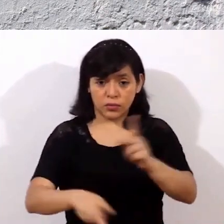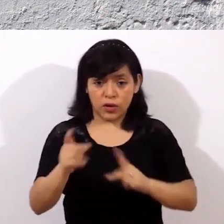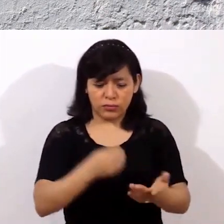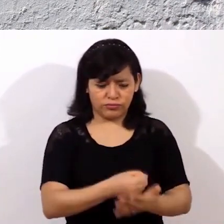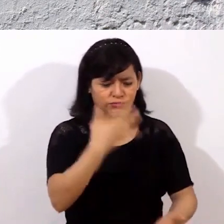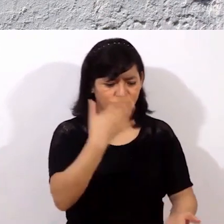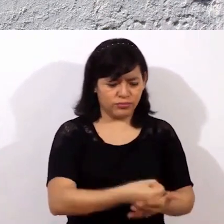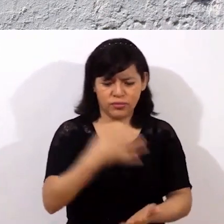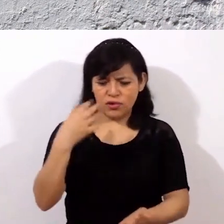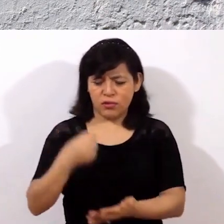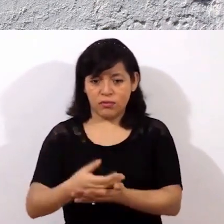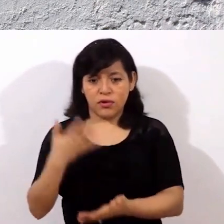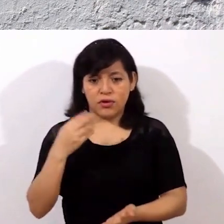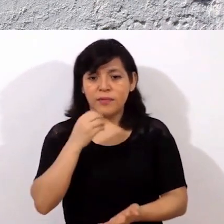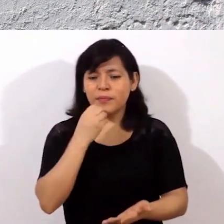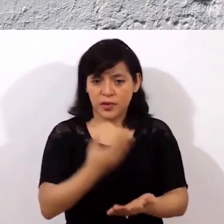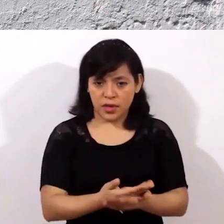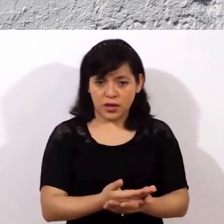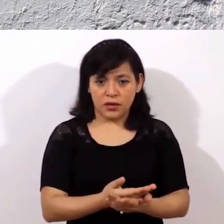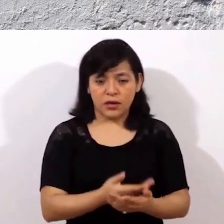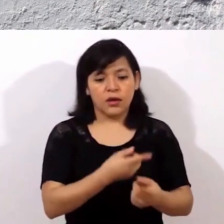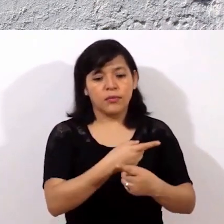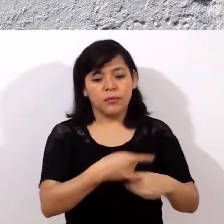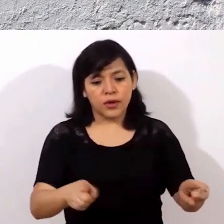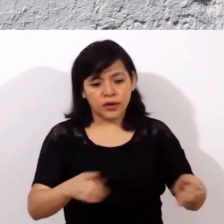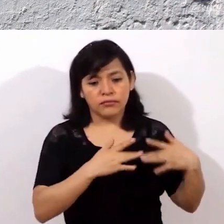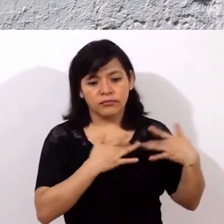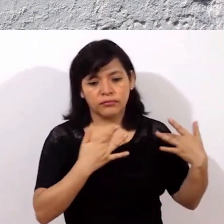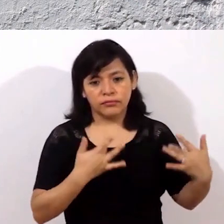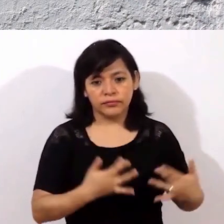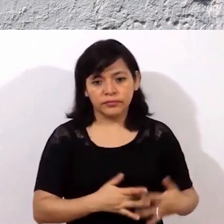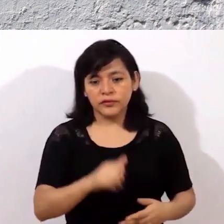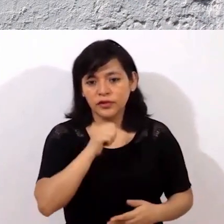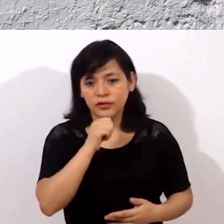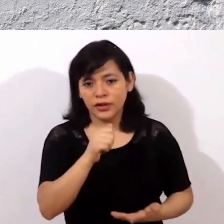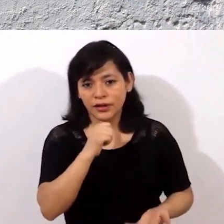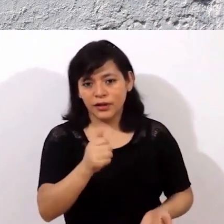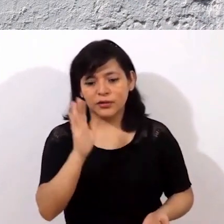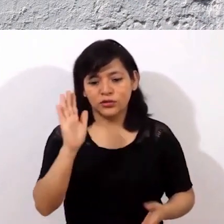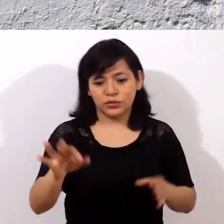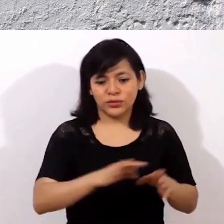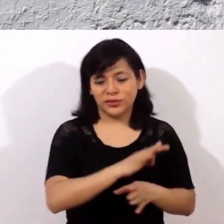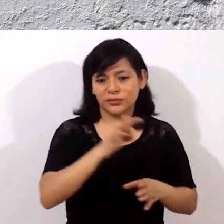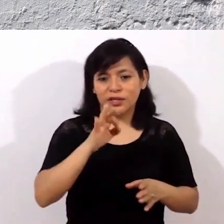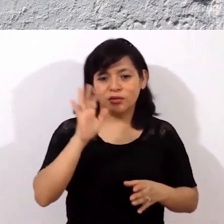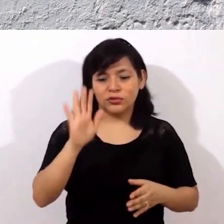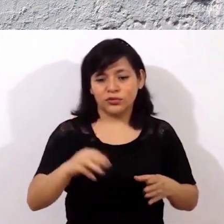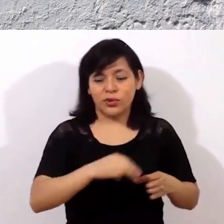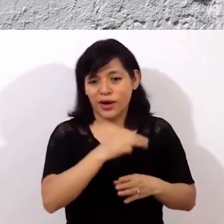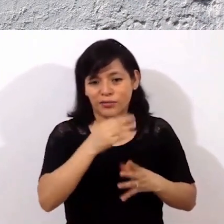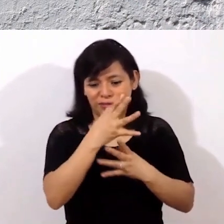lástima, solo eso. Ha prosperado materialmente. Porque su ser interior cada vez se iba